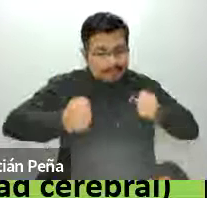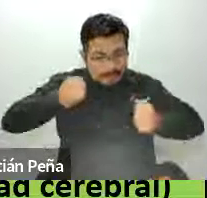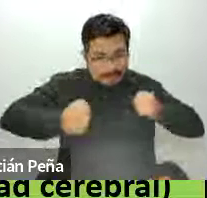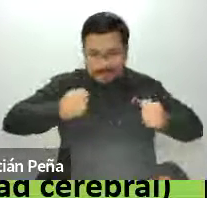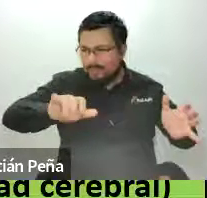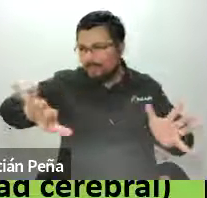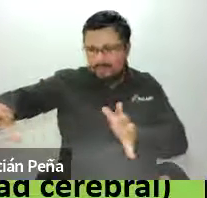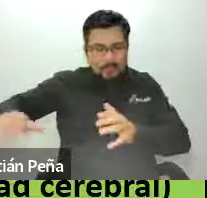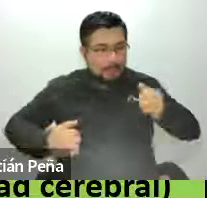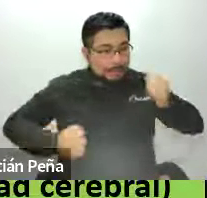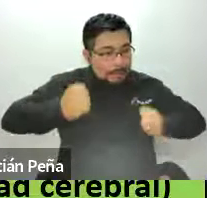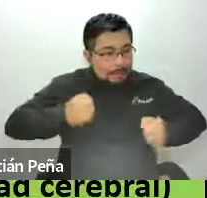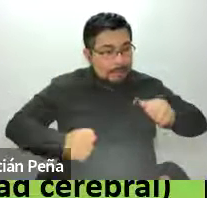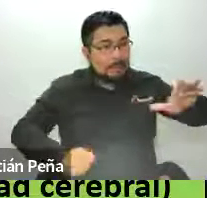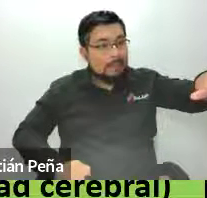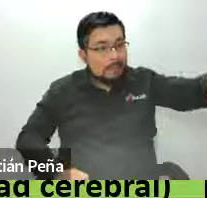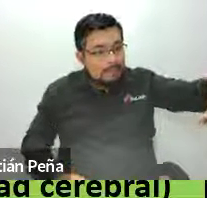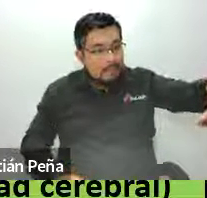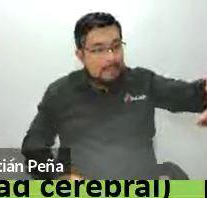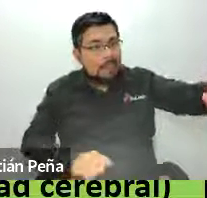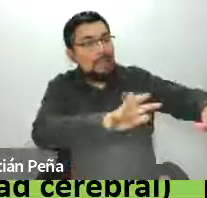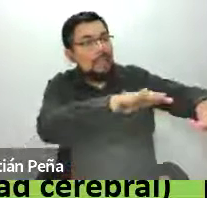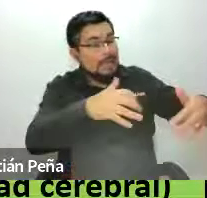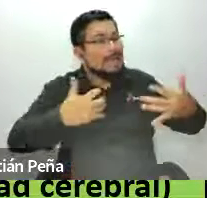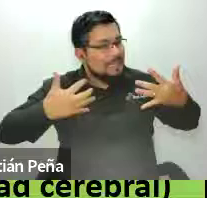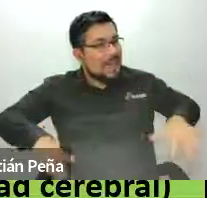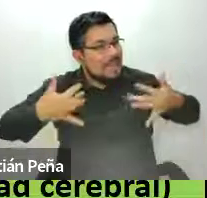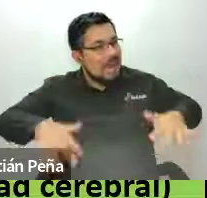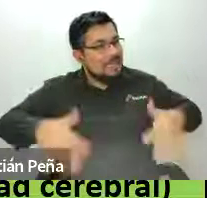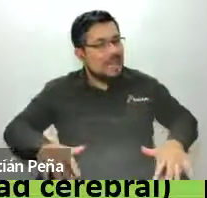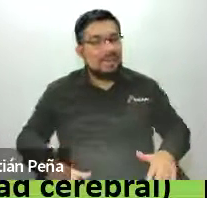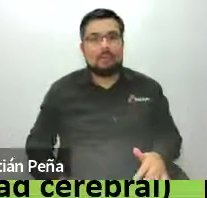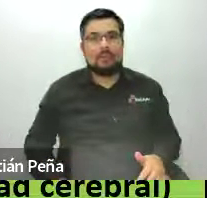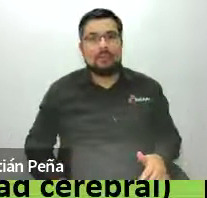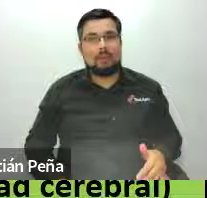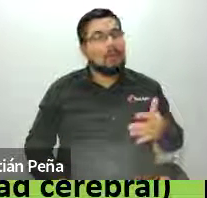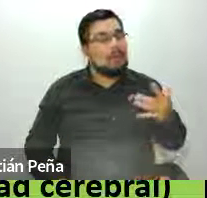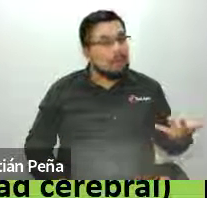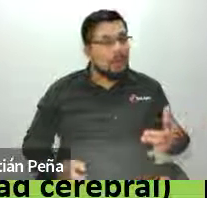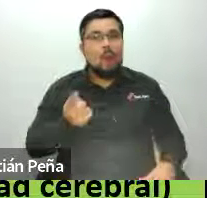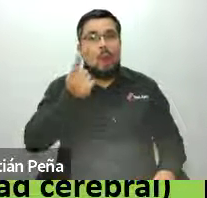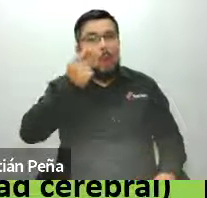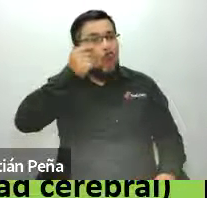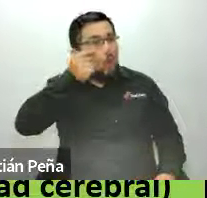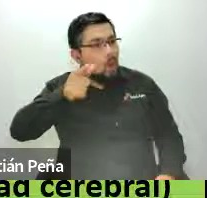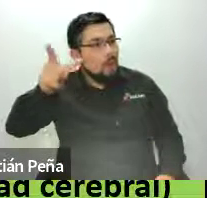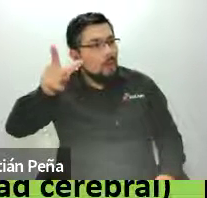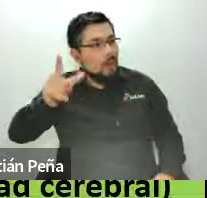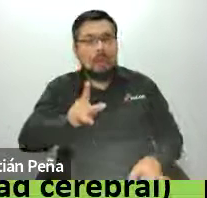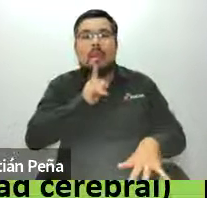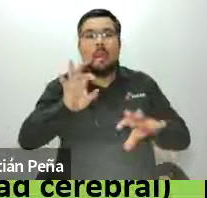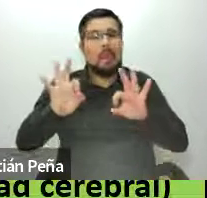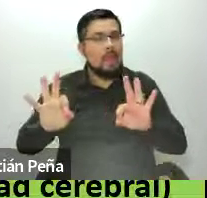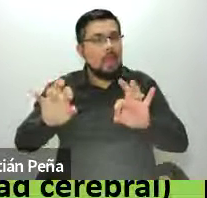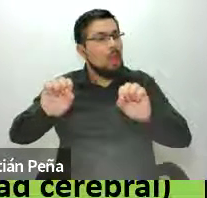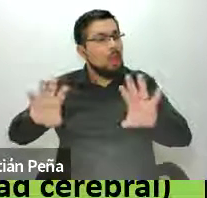Lili, la tengo, hay que integrar los conocimientos de la educación especial en profundidad en